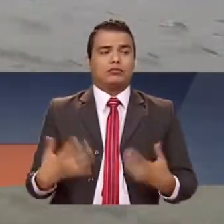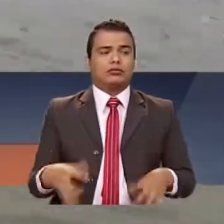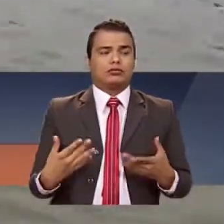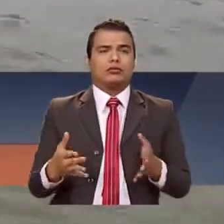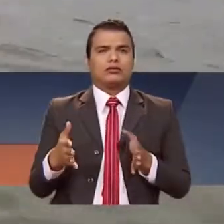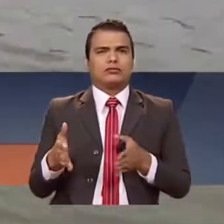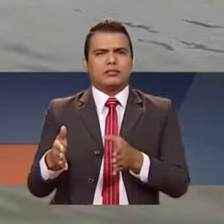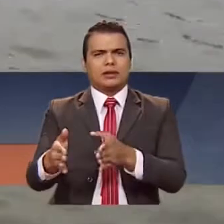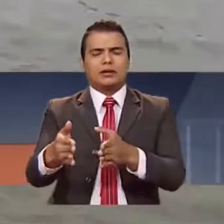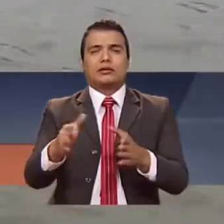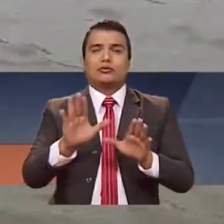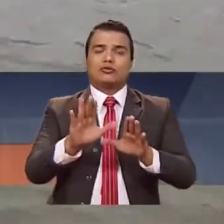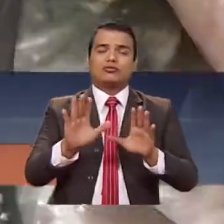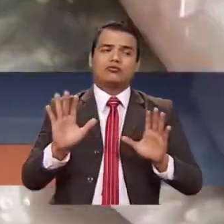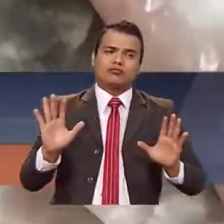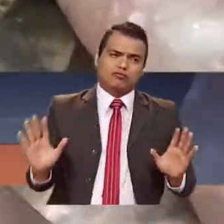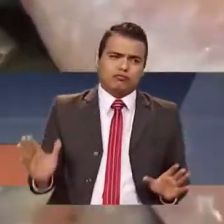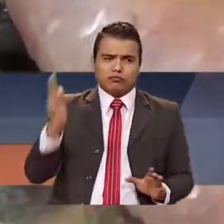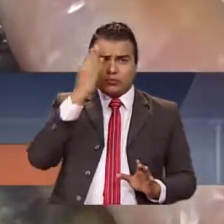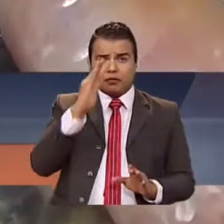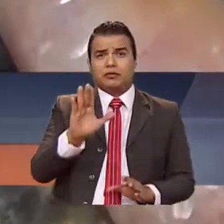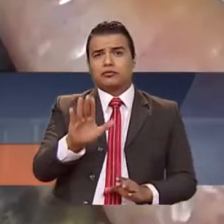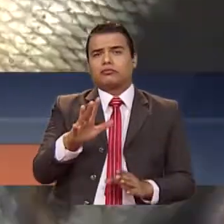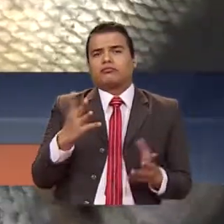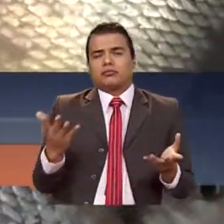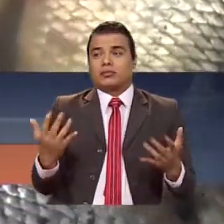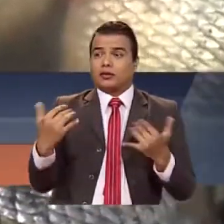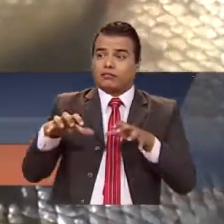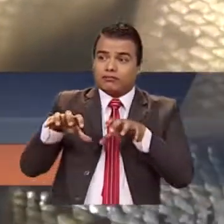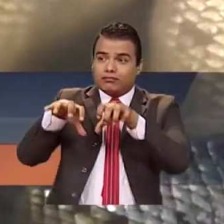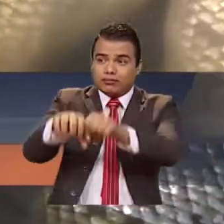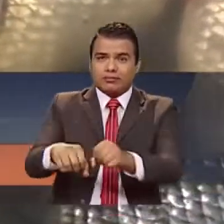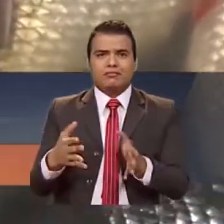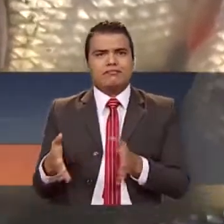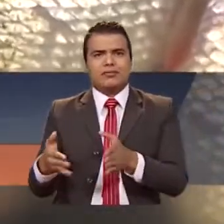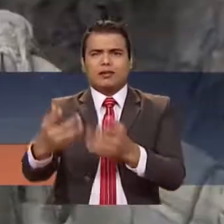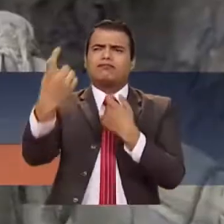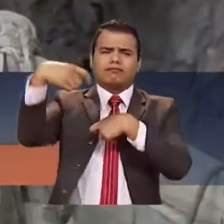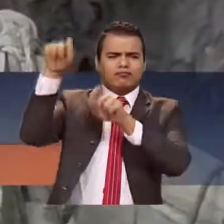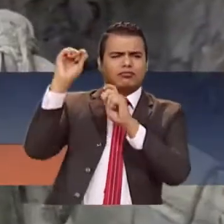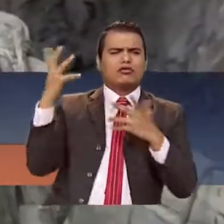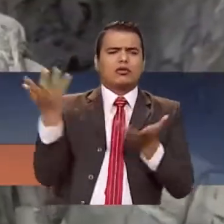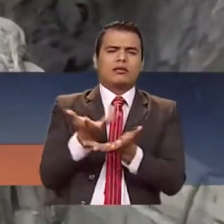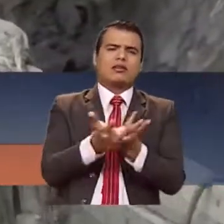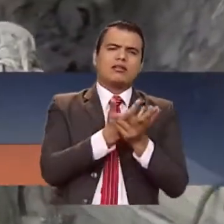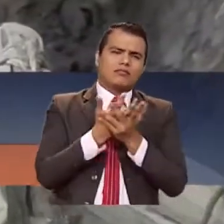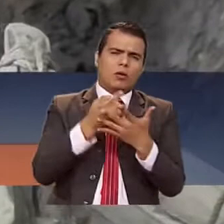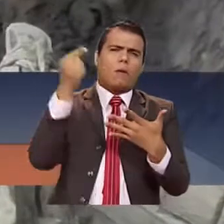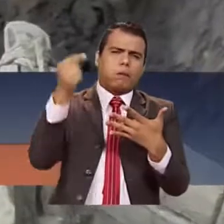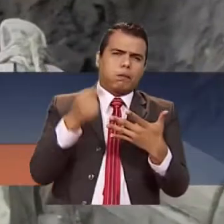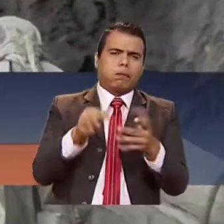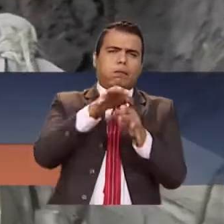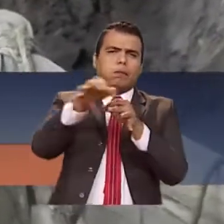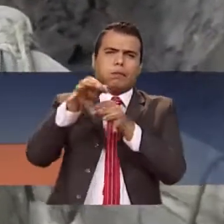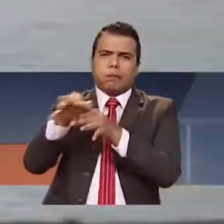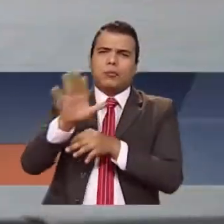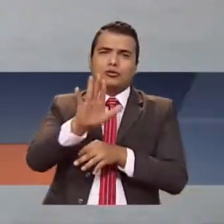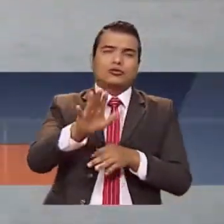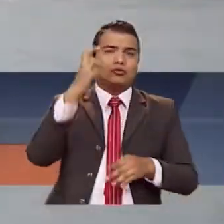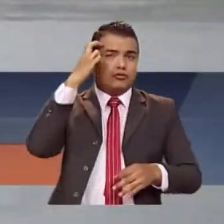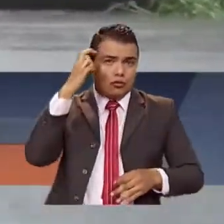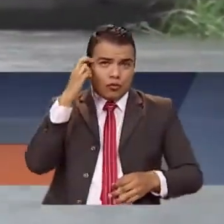pescado por lo que por aquí lo que más se consume es cabos luego de atrapar el pescado es vendido en quito baja ya y turbo en antioquia